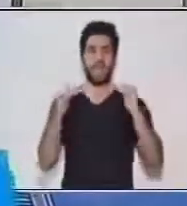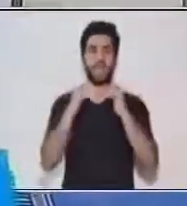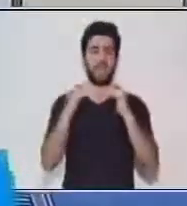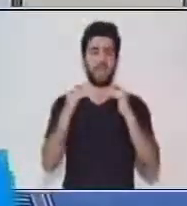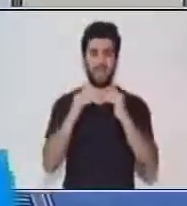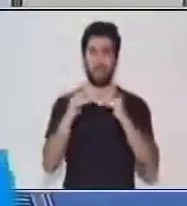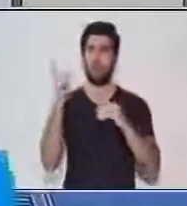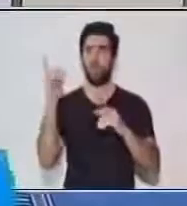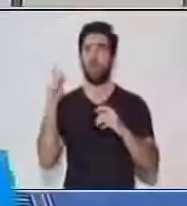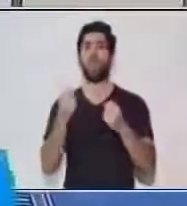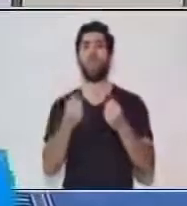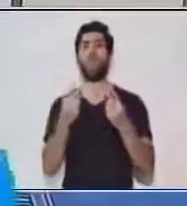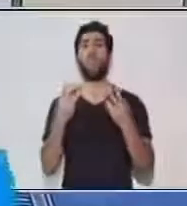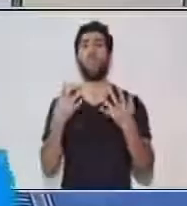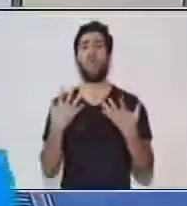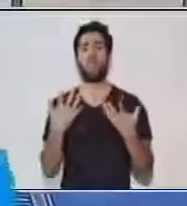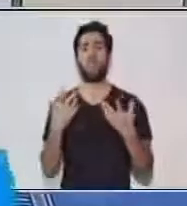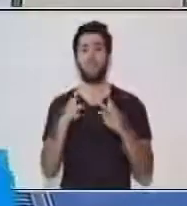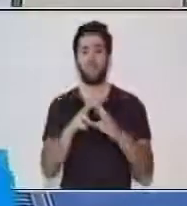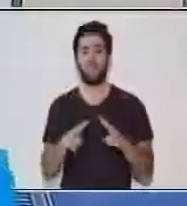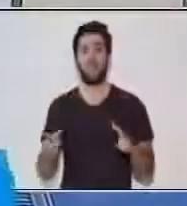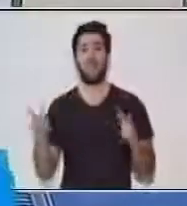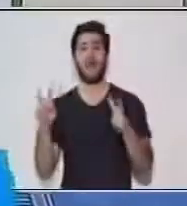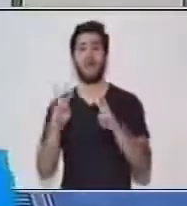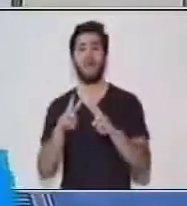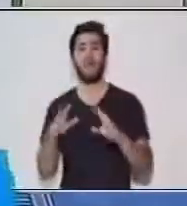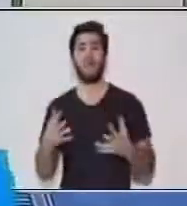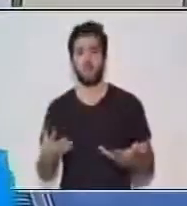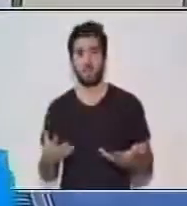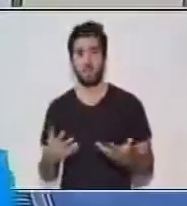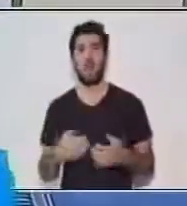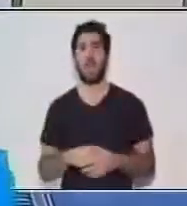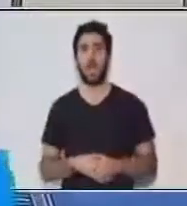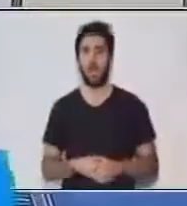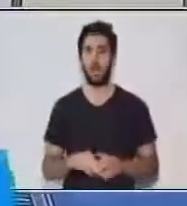¿cuánto vale la aceleración? Excelente, 0.